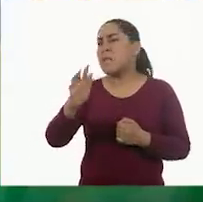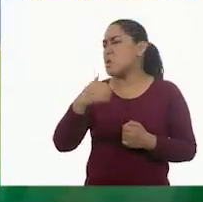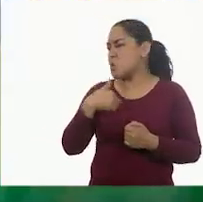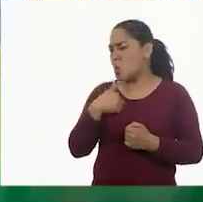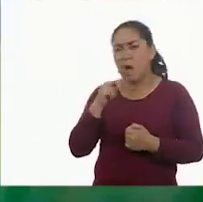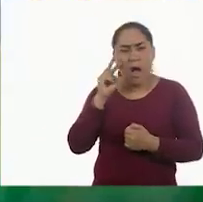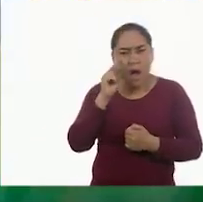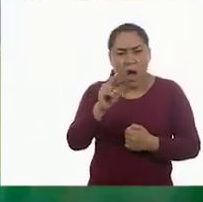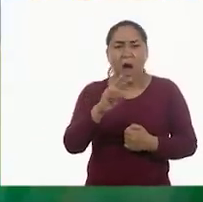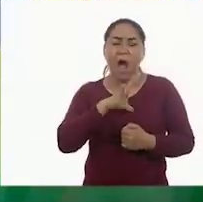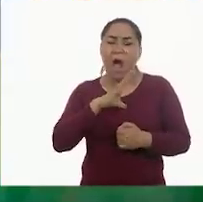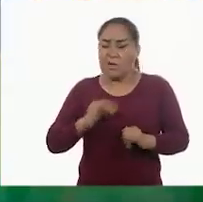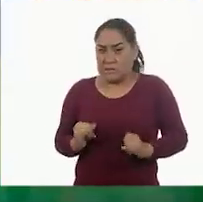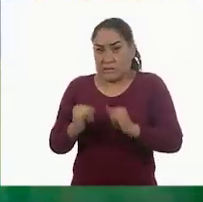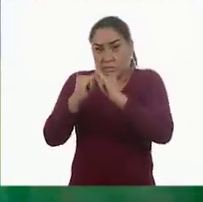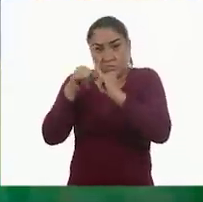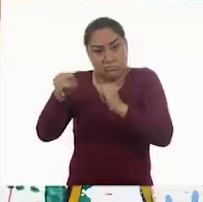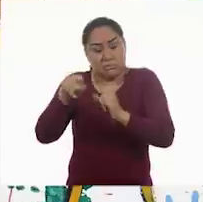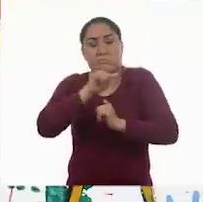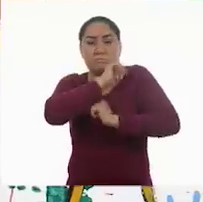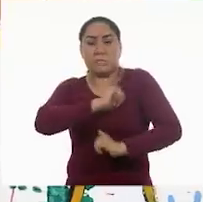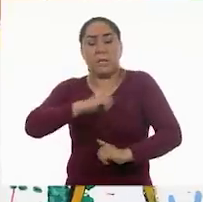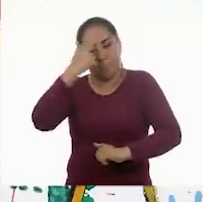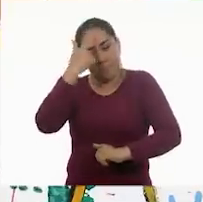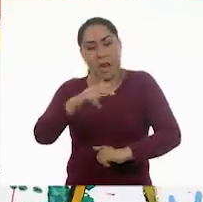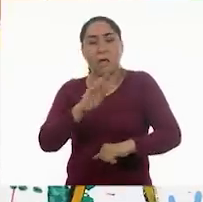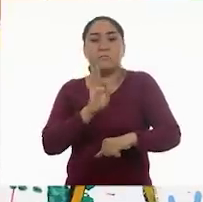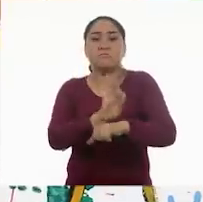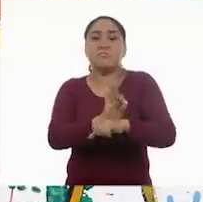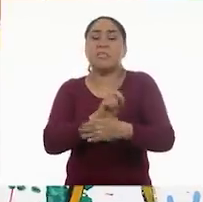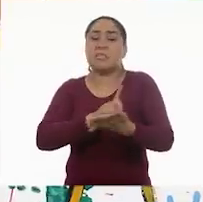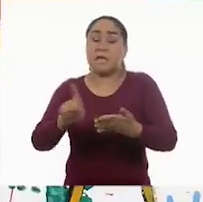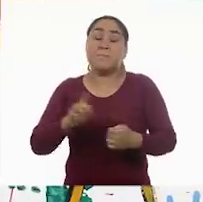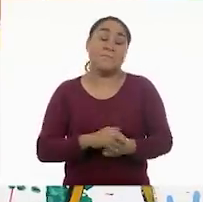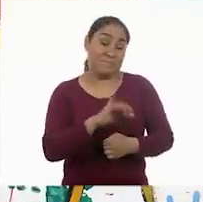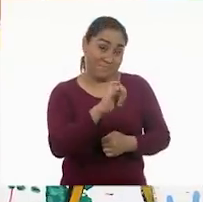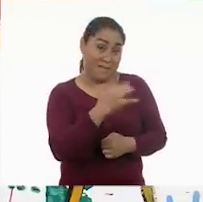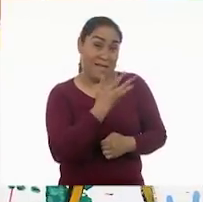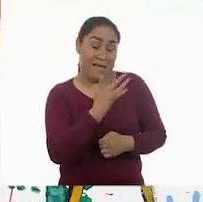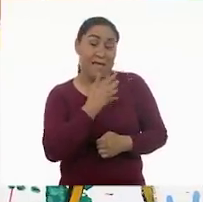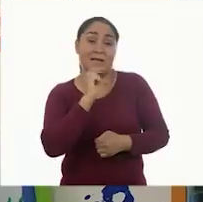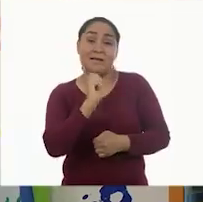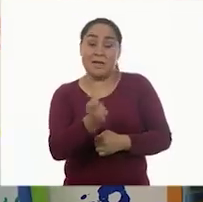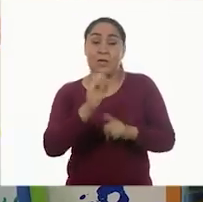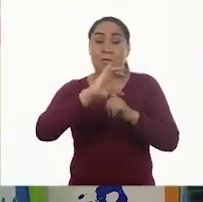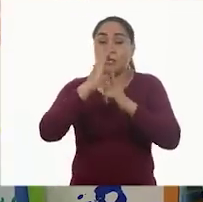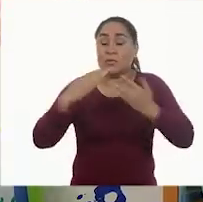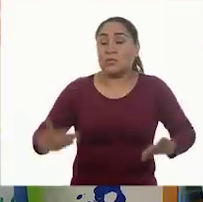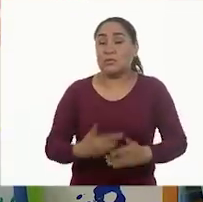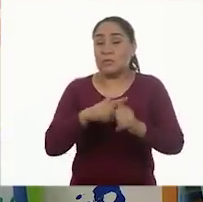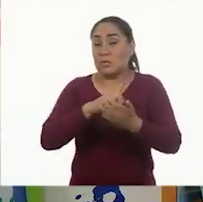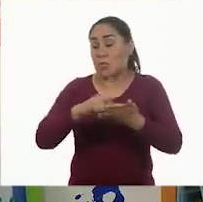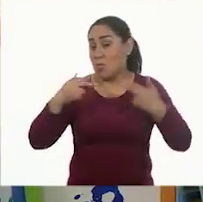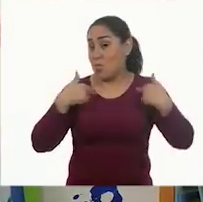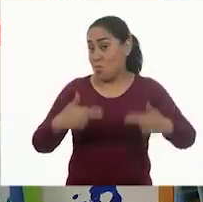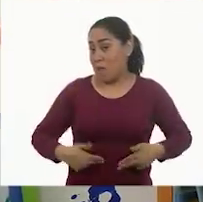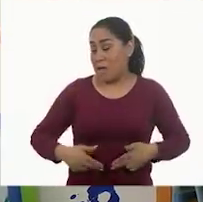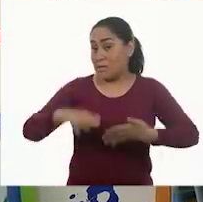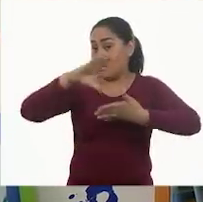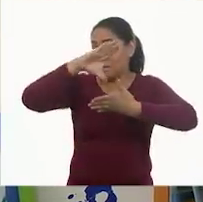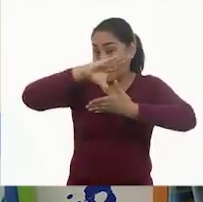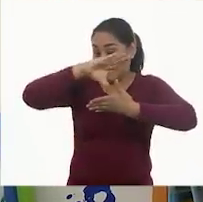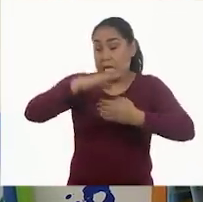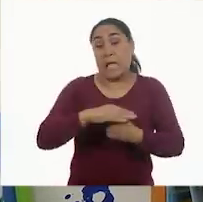que se encarga de proteger los derechos. Así es. Tenemos, por ejemplo, a la Comisión Nacional de Derechos Humanos, que es la primera